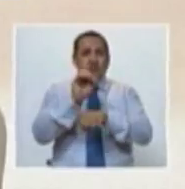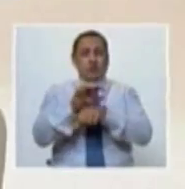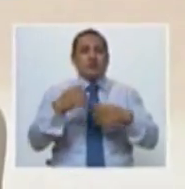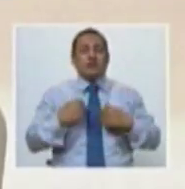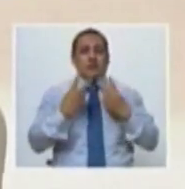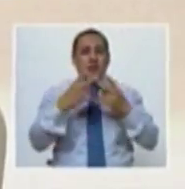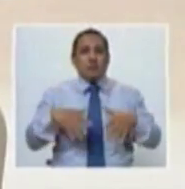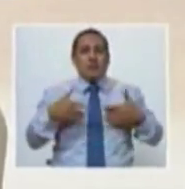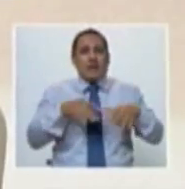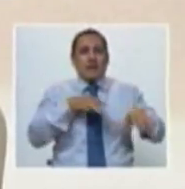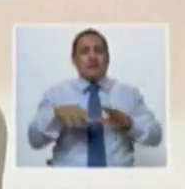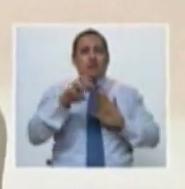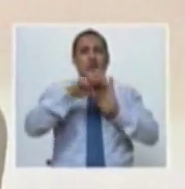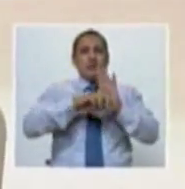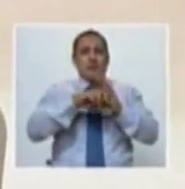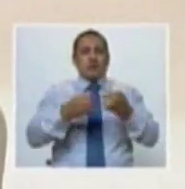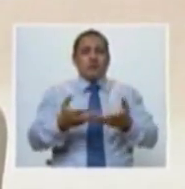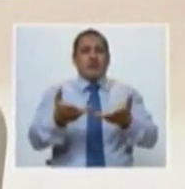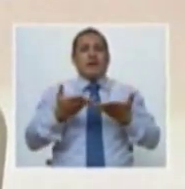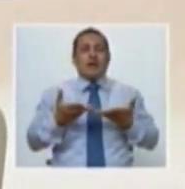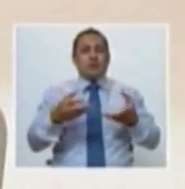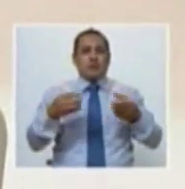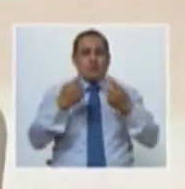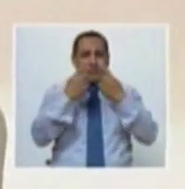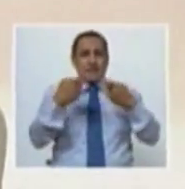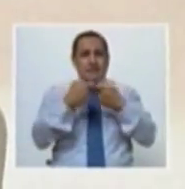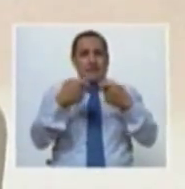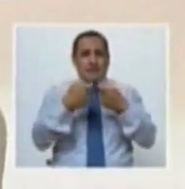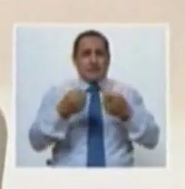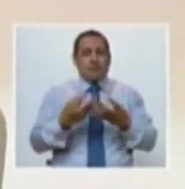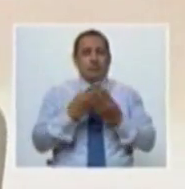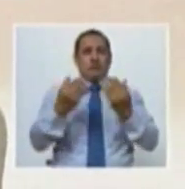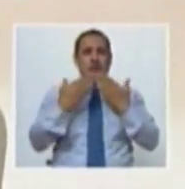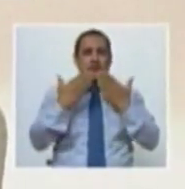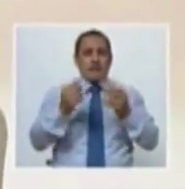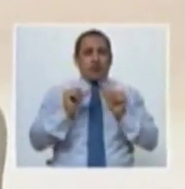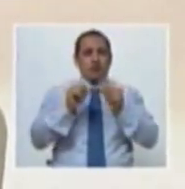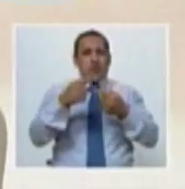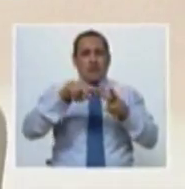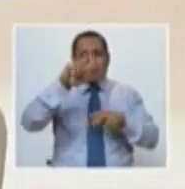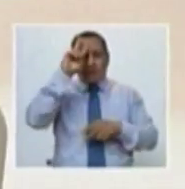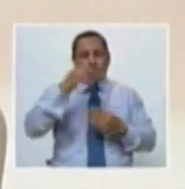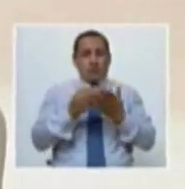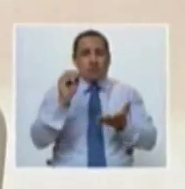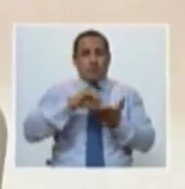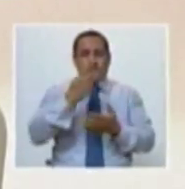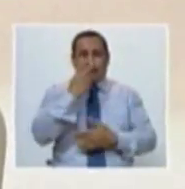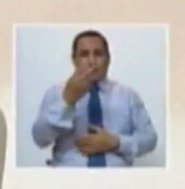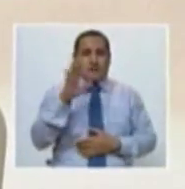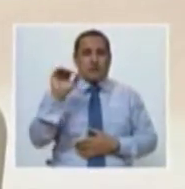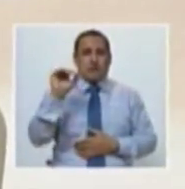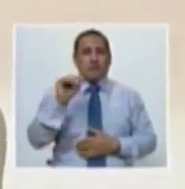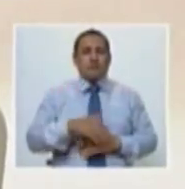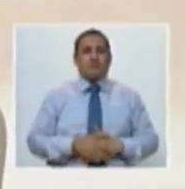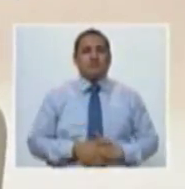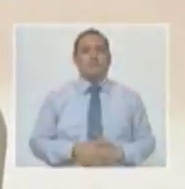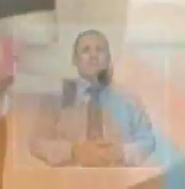estimen pueda ser tema de este programa, nos lo hagan llegar a nuestras cuentas en las redes sociales. Continúa en TV Perú, mucho más que ver. Chau, chau.